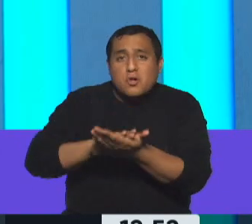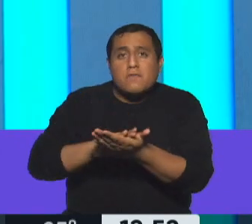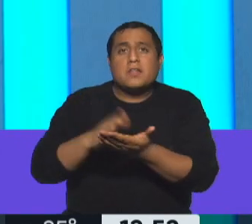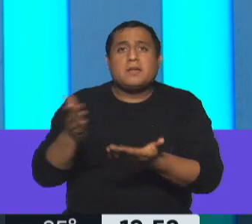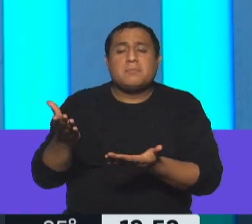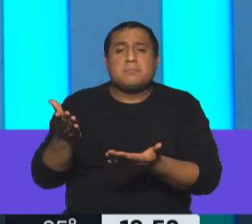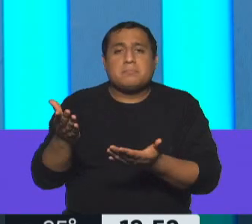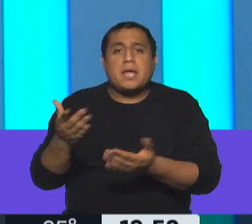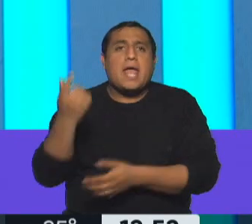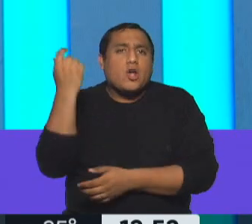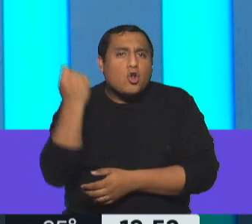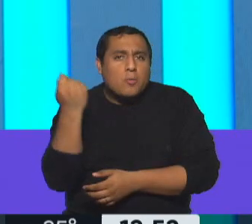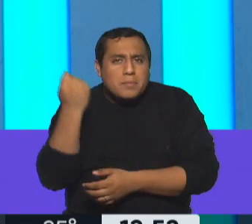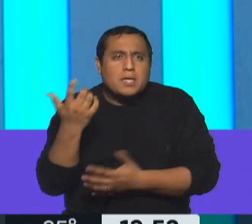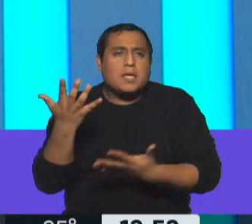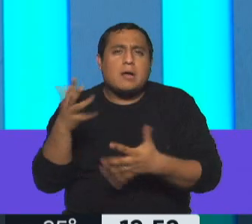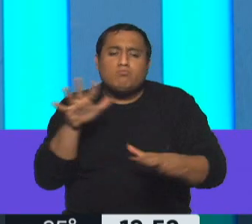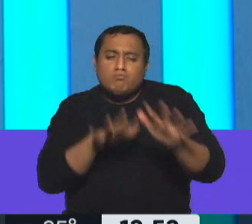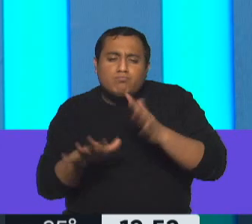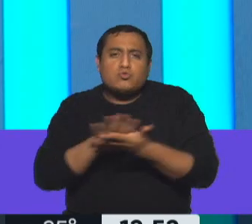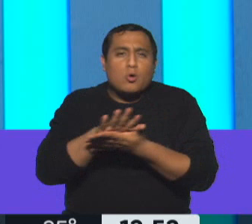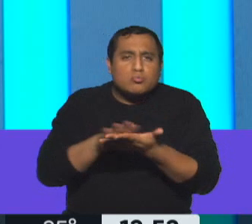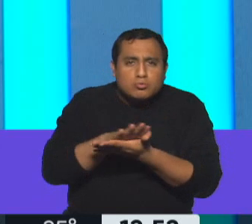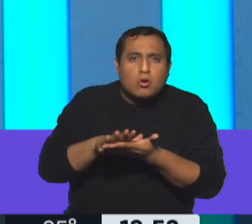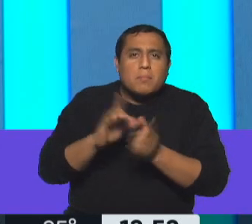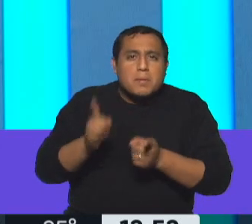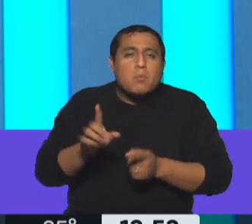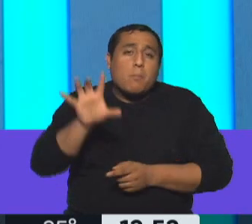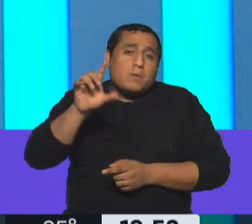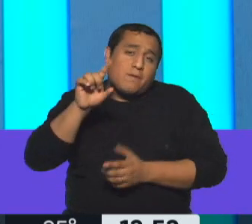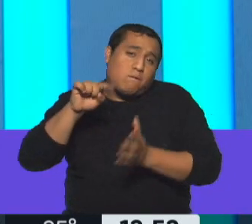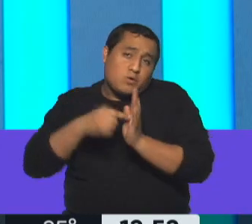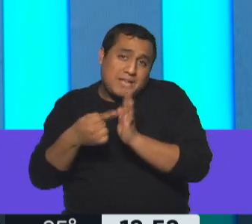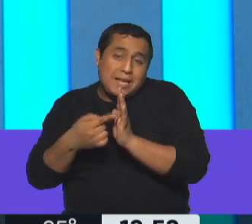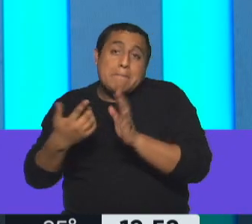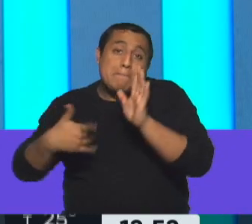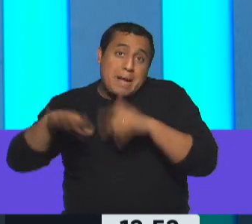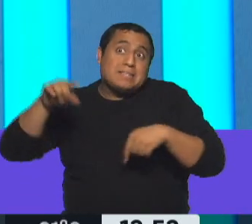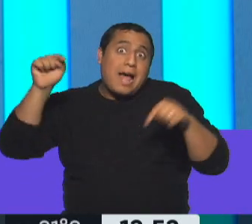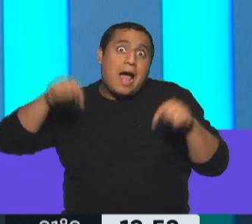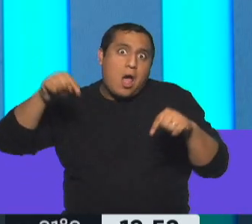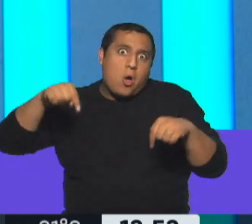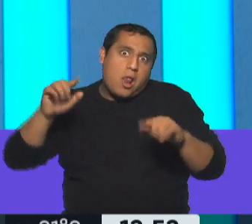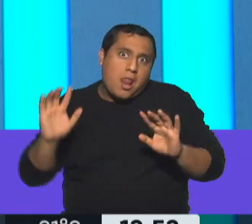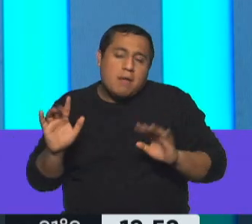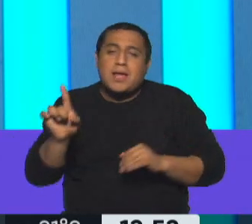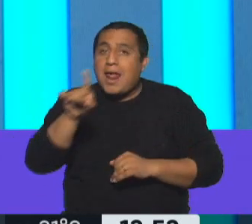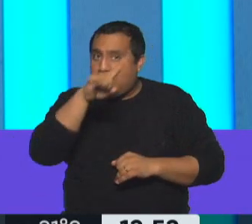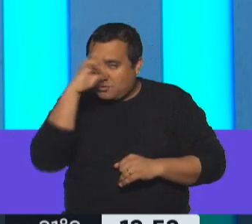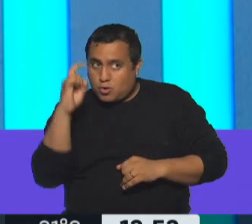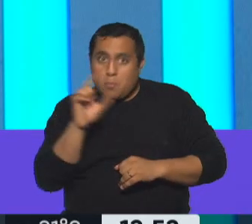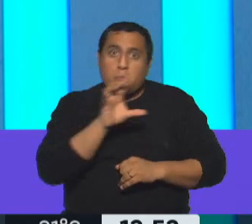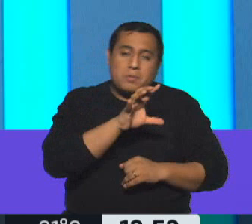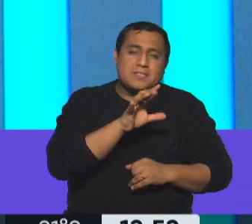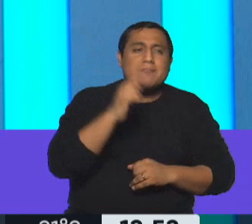lo económico resolver temas económicos como como el caso de la provincia de buenos seres más en este momento cuando la nación y la provincia